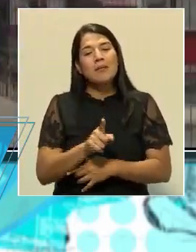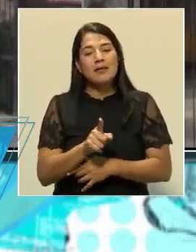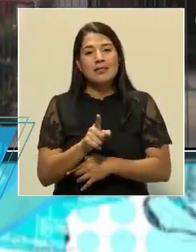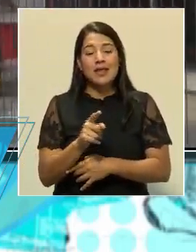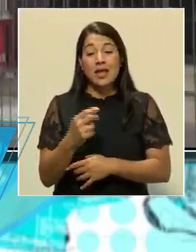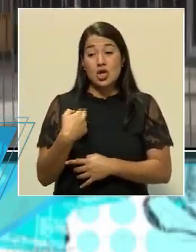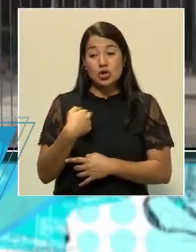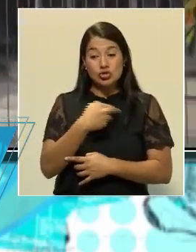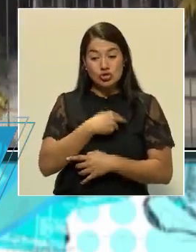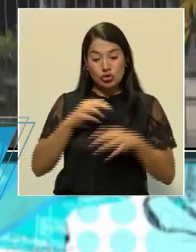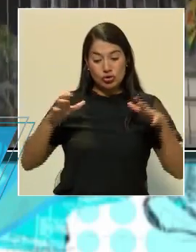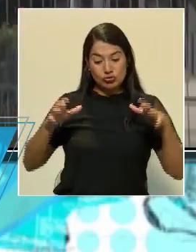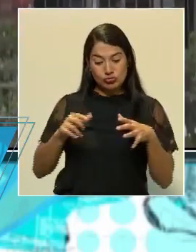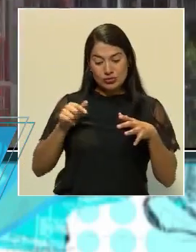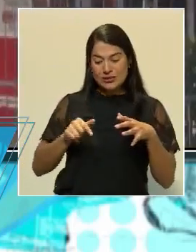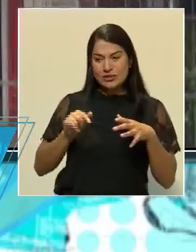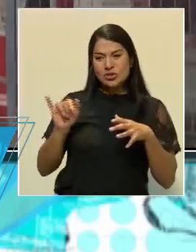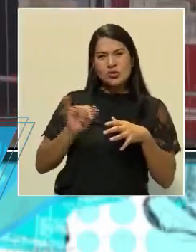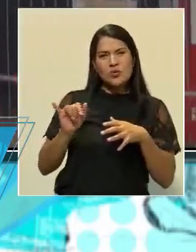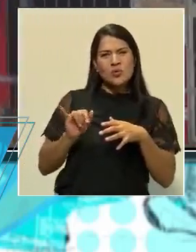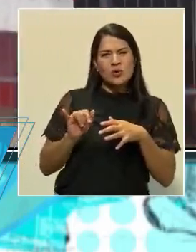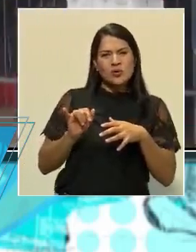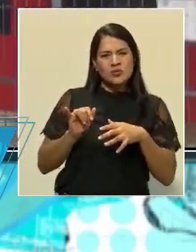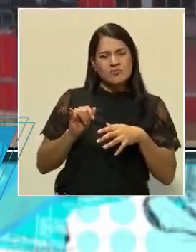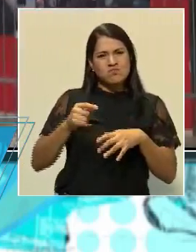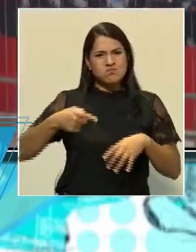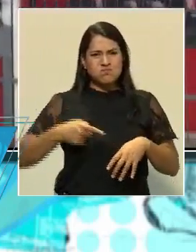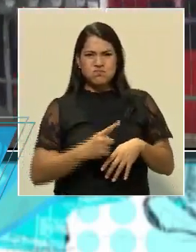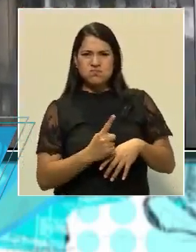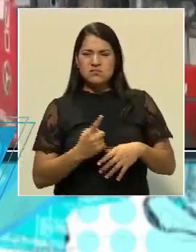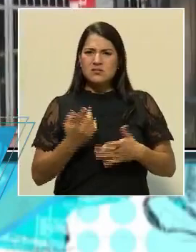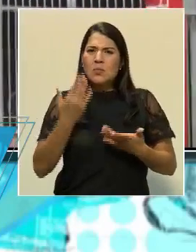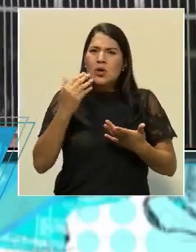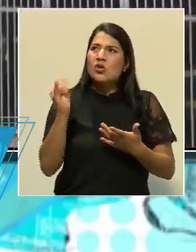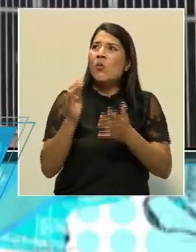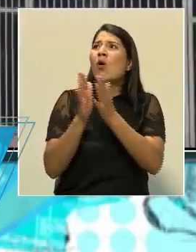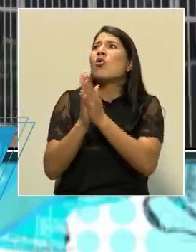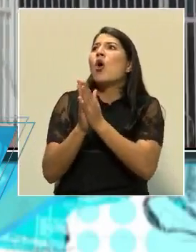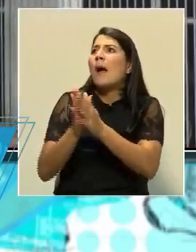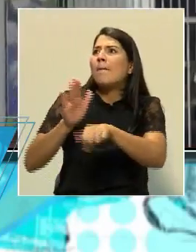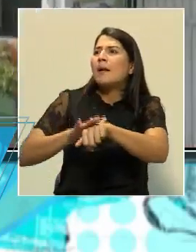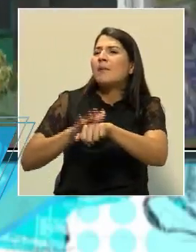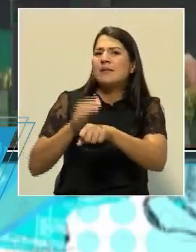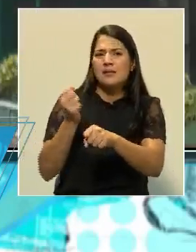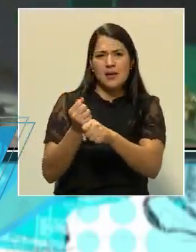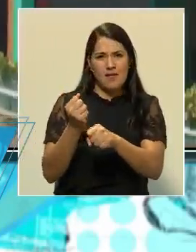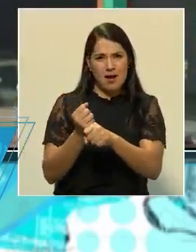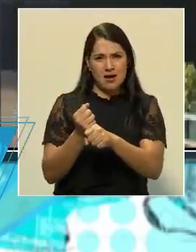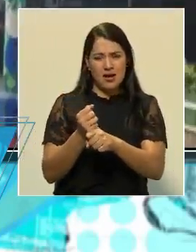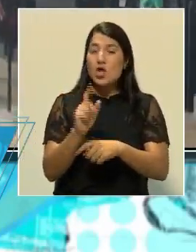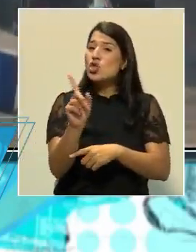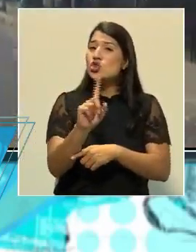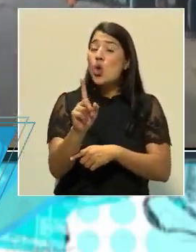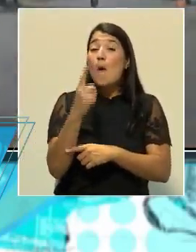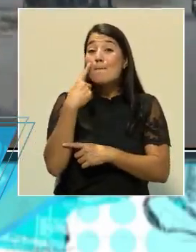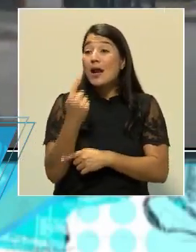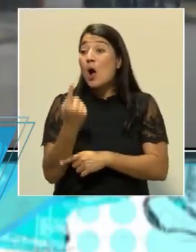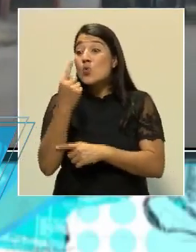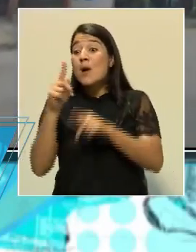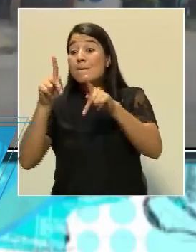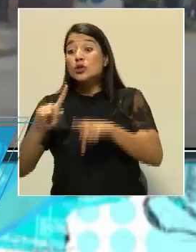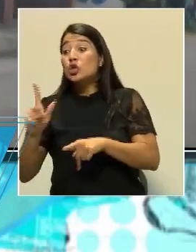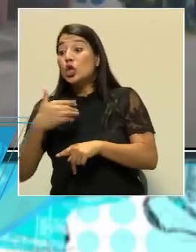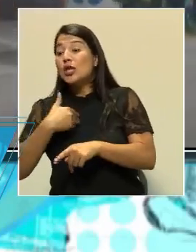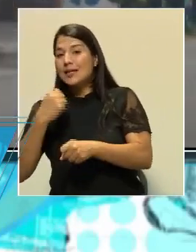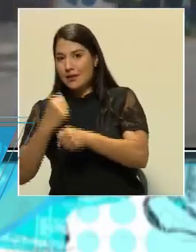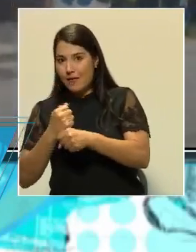nosotros en la Cámara decimos denigrante, porque es rogar por trabajo, y no para una persona que no tiene trabajo, sino por la persona que